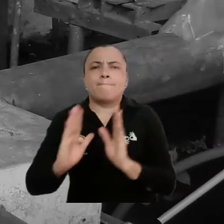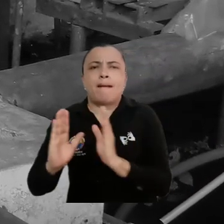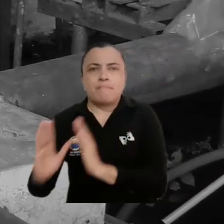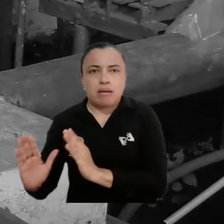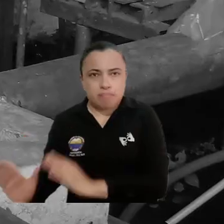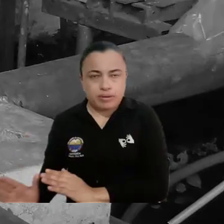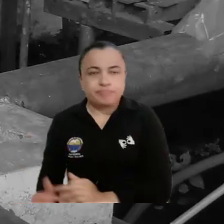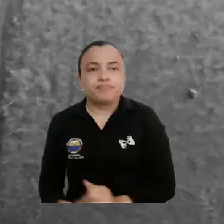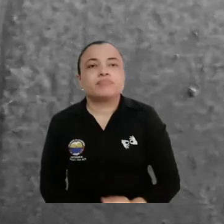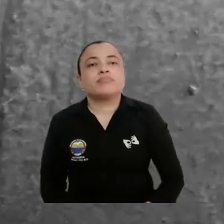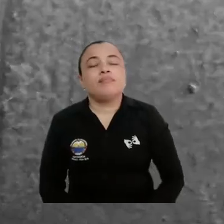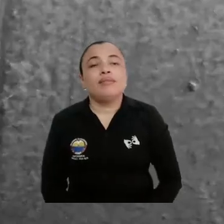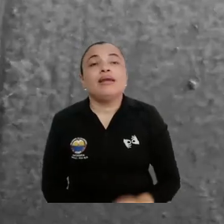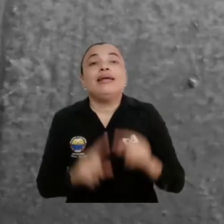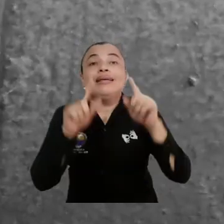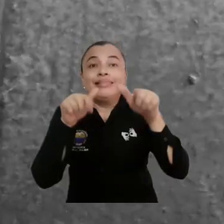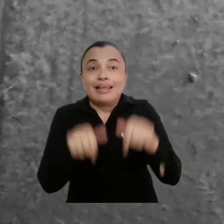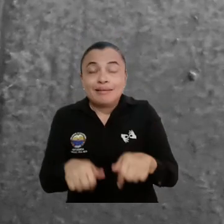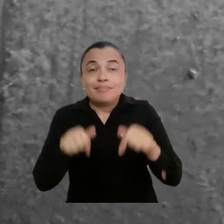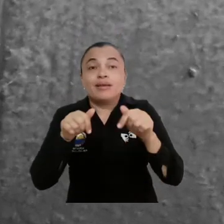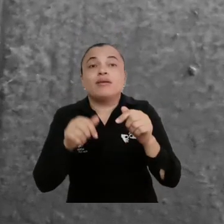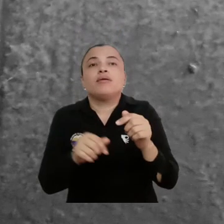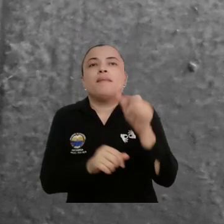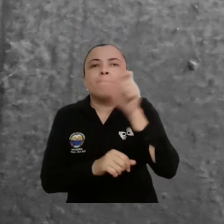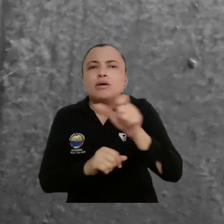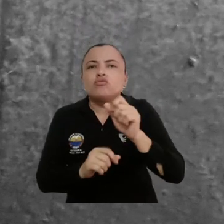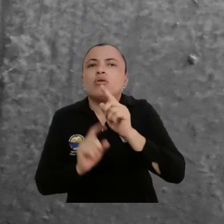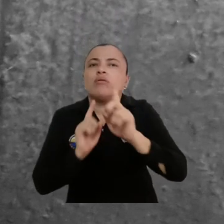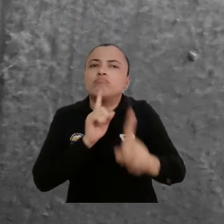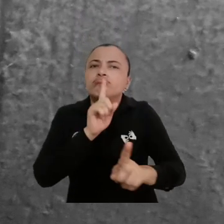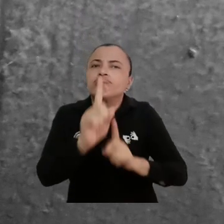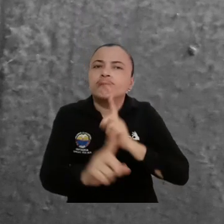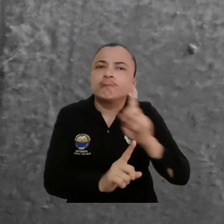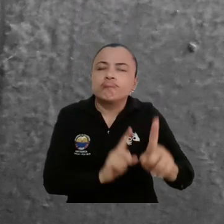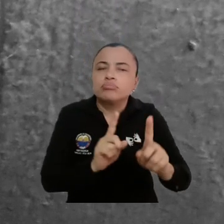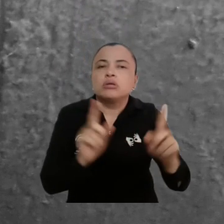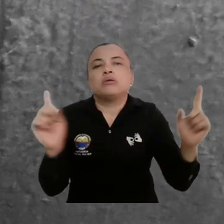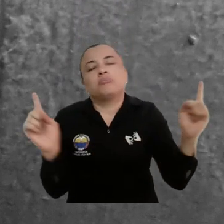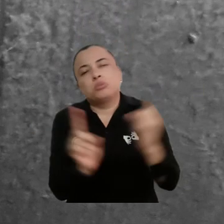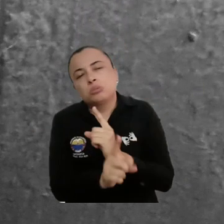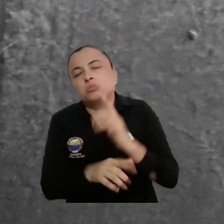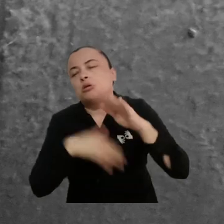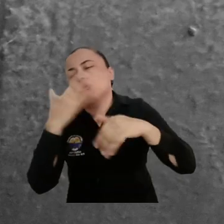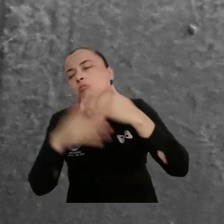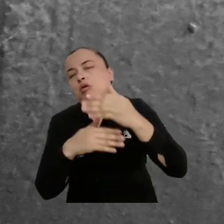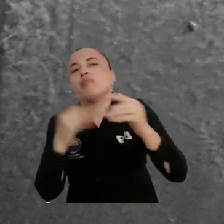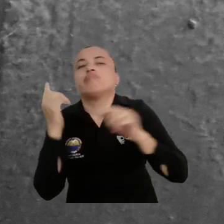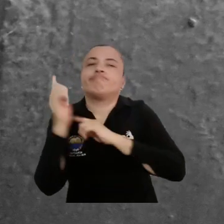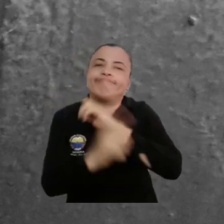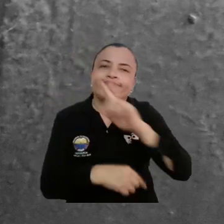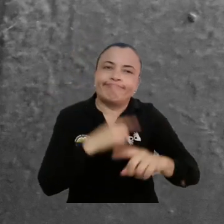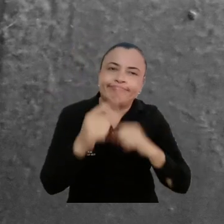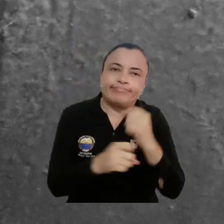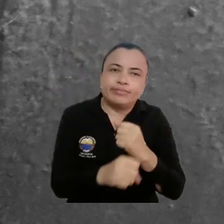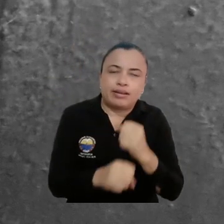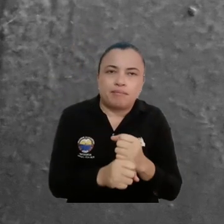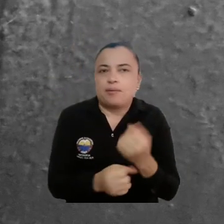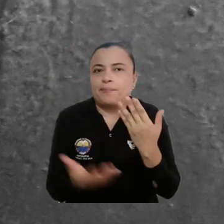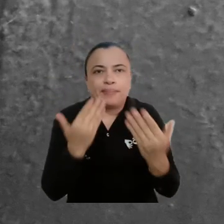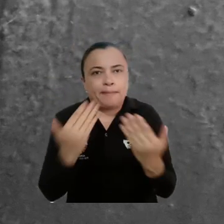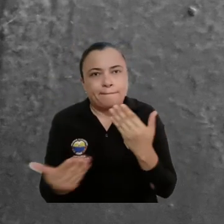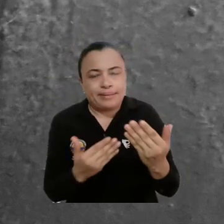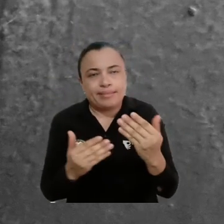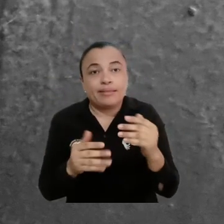una población flotante, empleada en labores de recolección en tiempos de cosecha. Durante las décadas de 1960